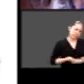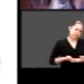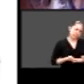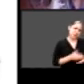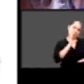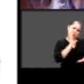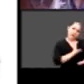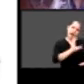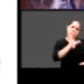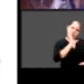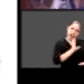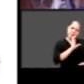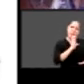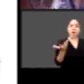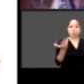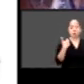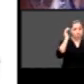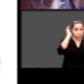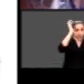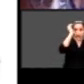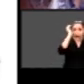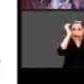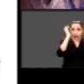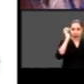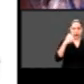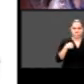mirar directamente